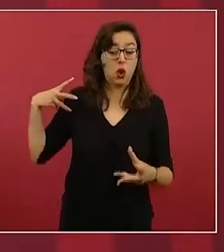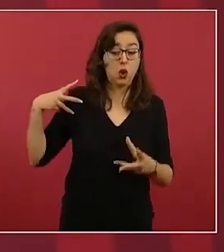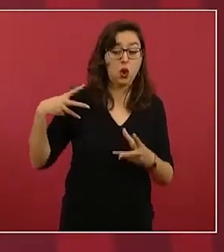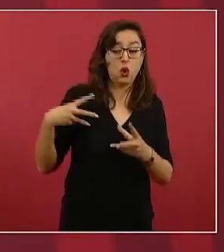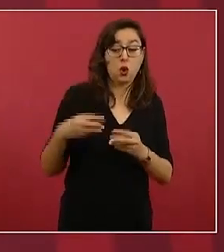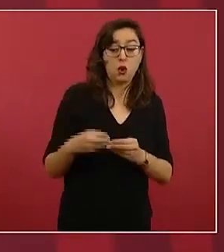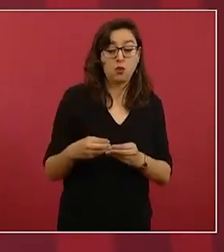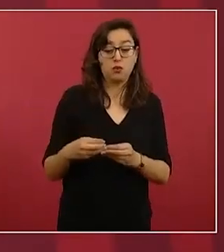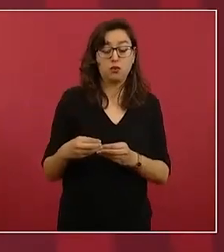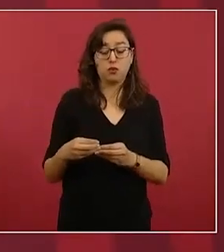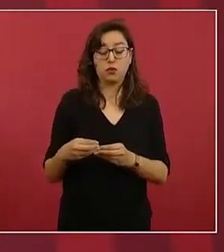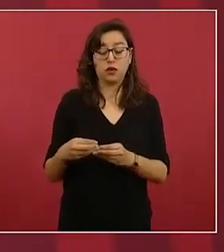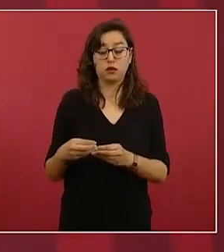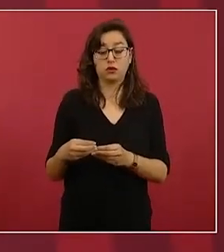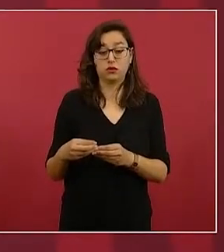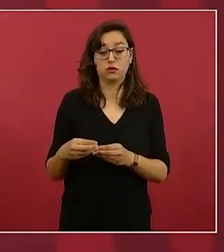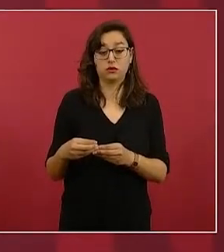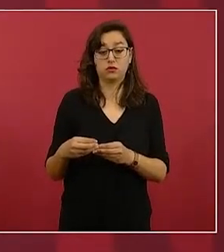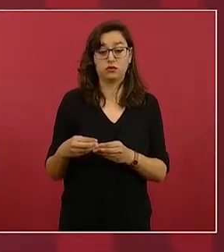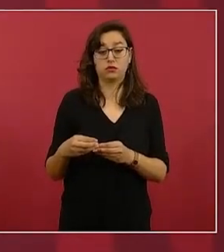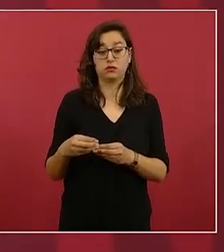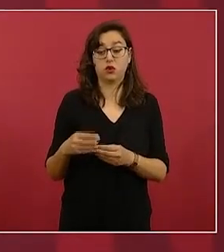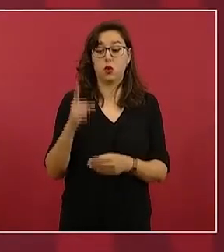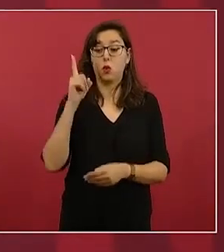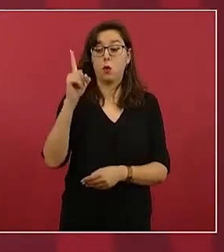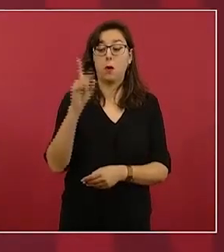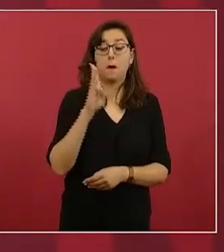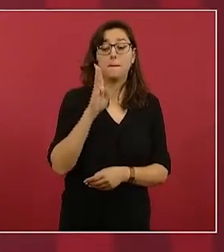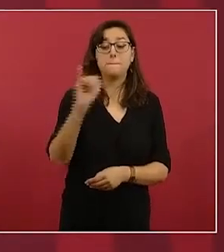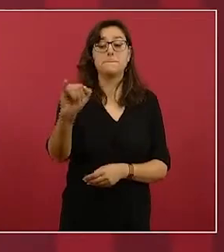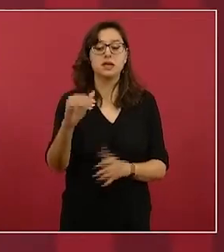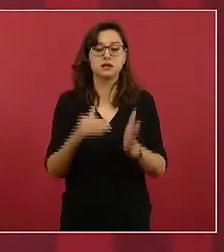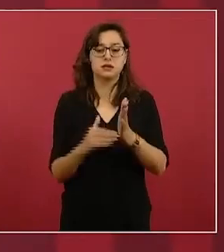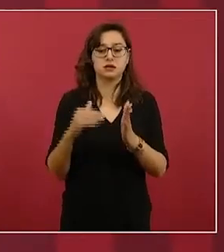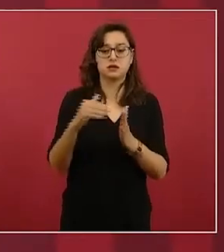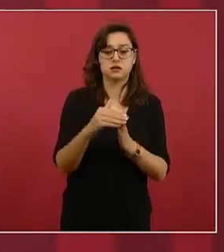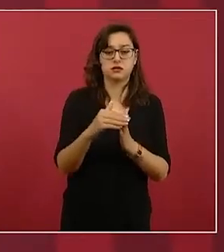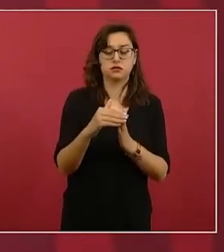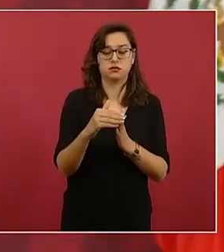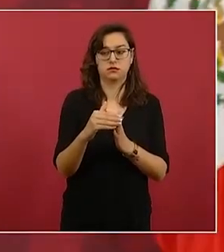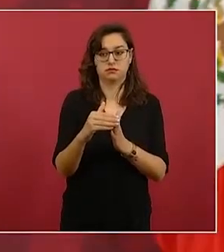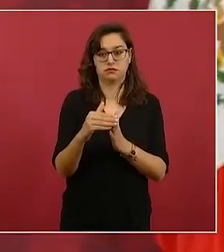en un primer momento? 1 billón.